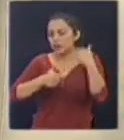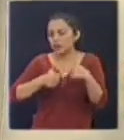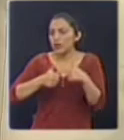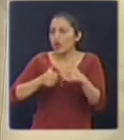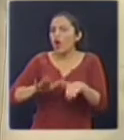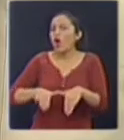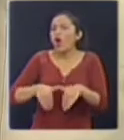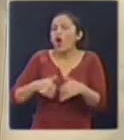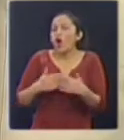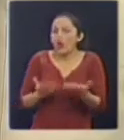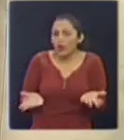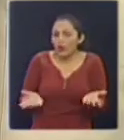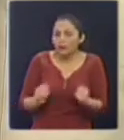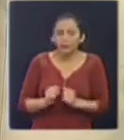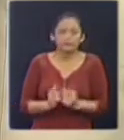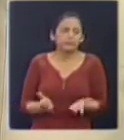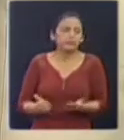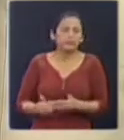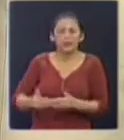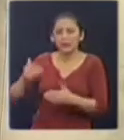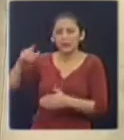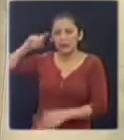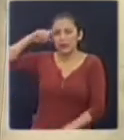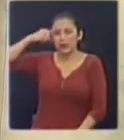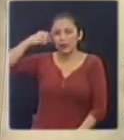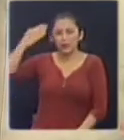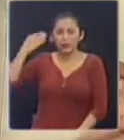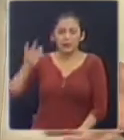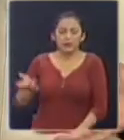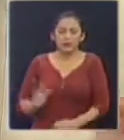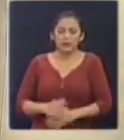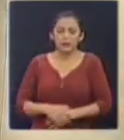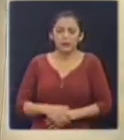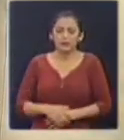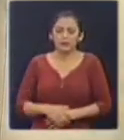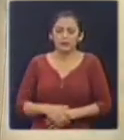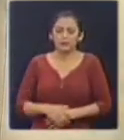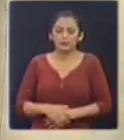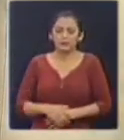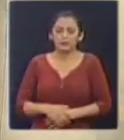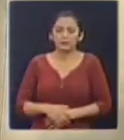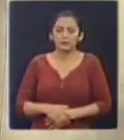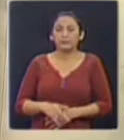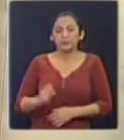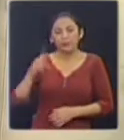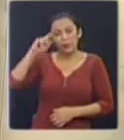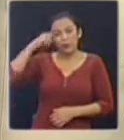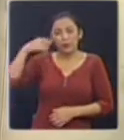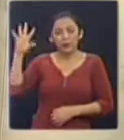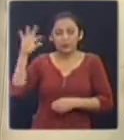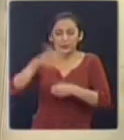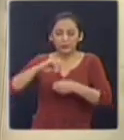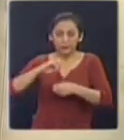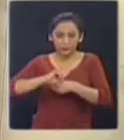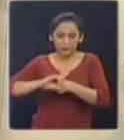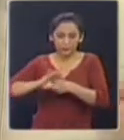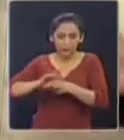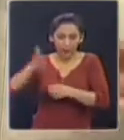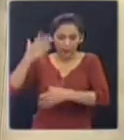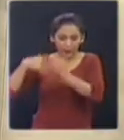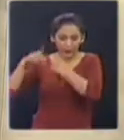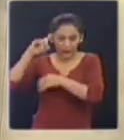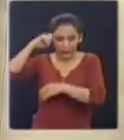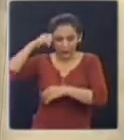que en el proceso electoral, como fue mi caso y tengo que referirme a ese porque me tocó, el propio presidente de la época reconoció que